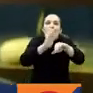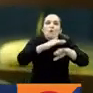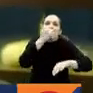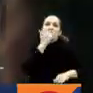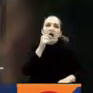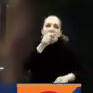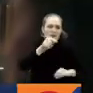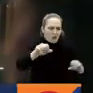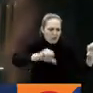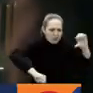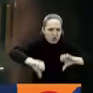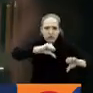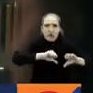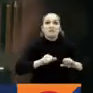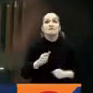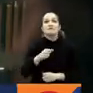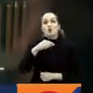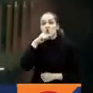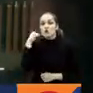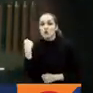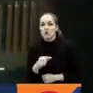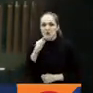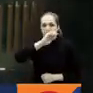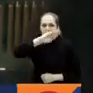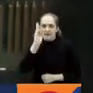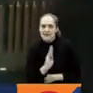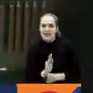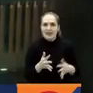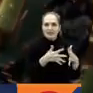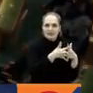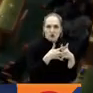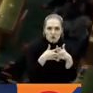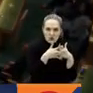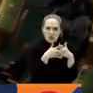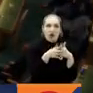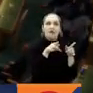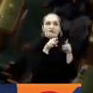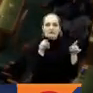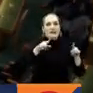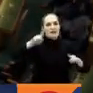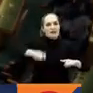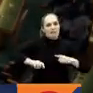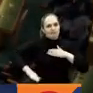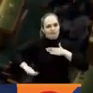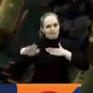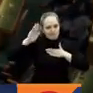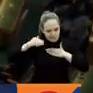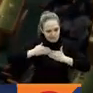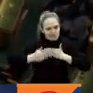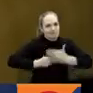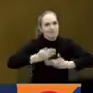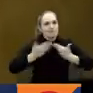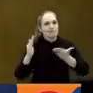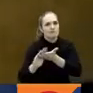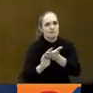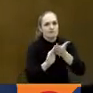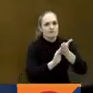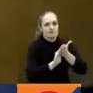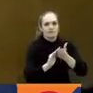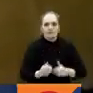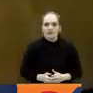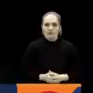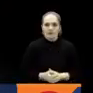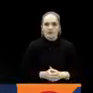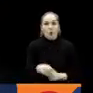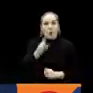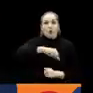Estados Unidos, Rusia y Brasil adopten planes ambientales, ya que son los más comprometidos en el calentamiento global. No elijan